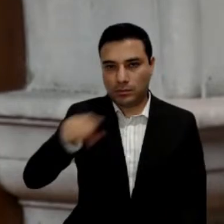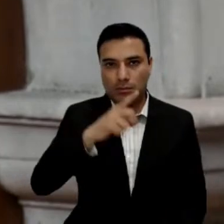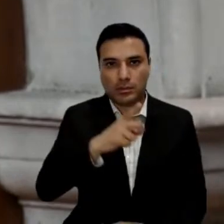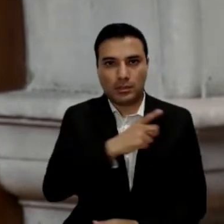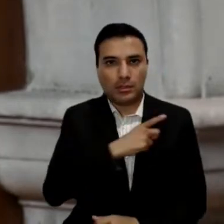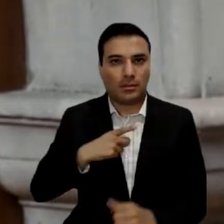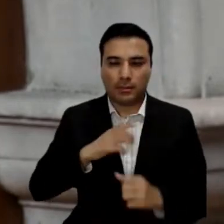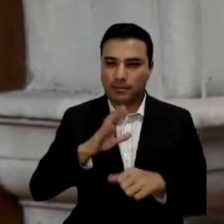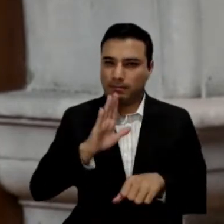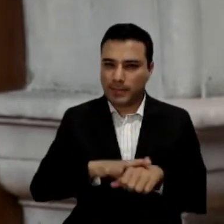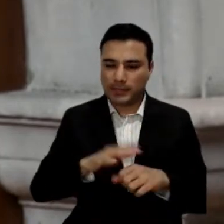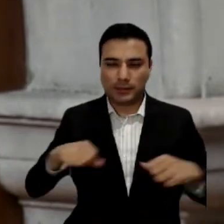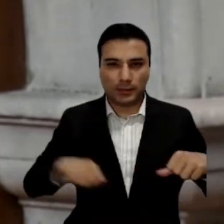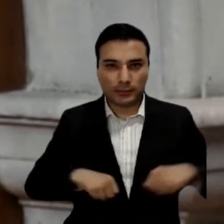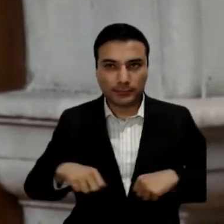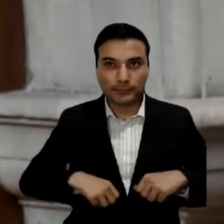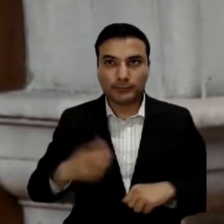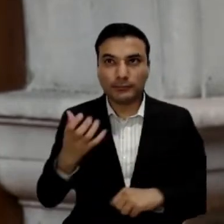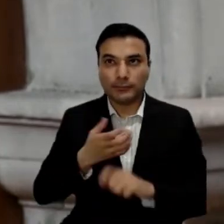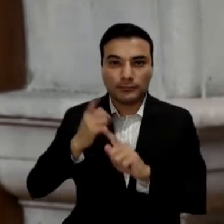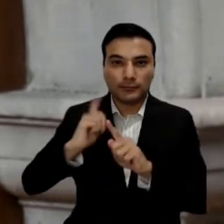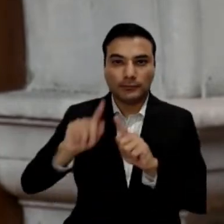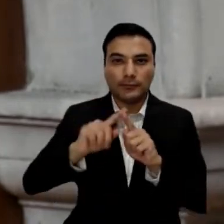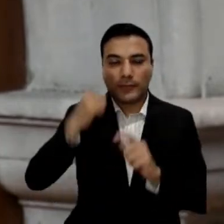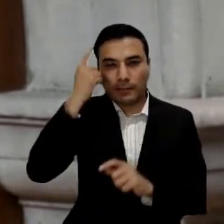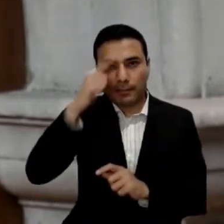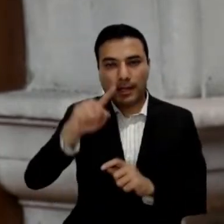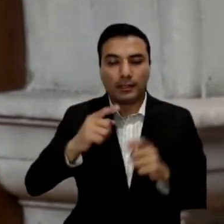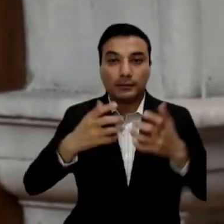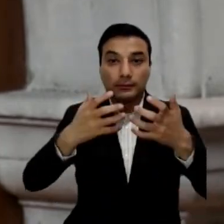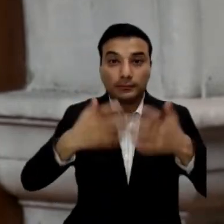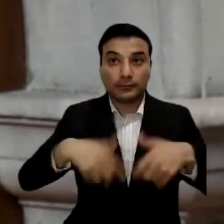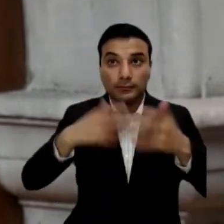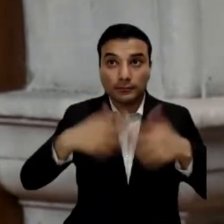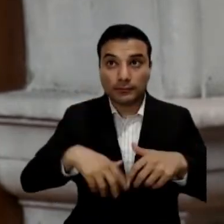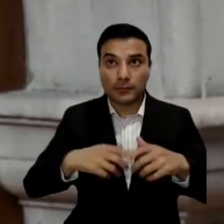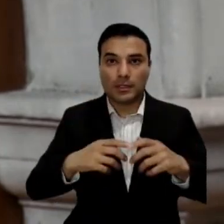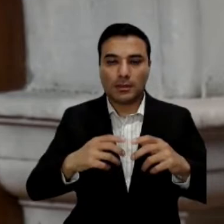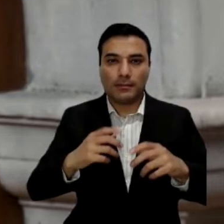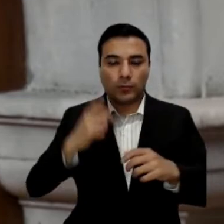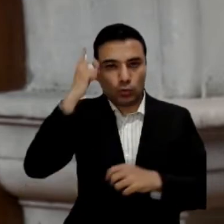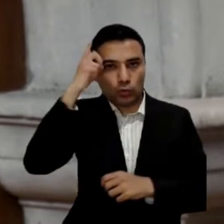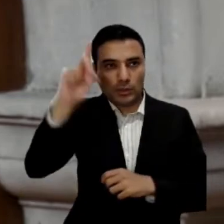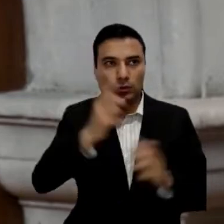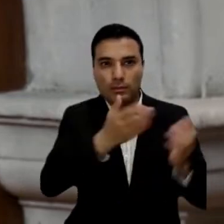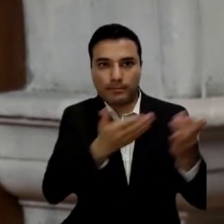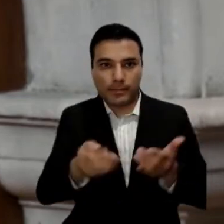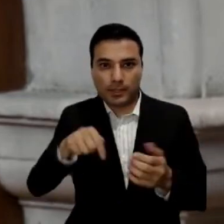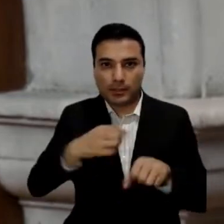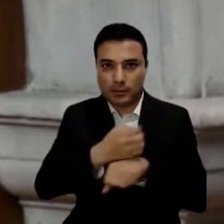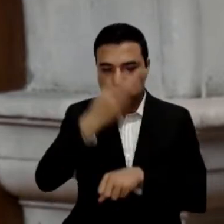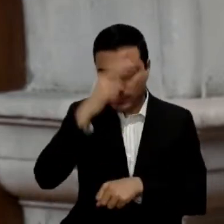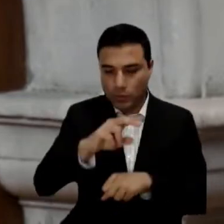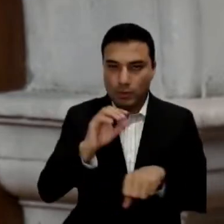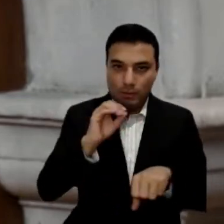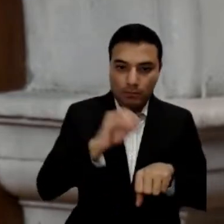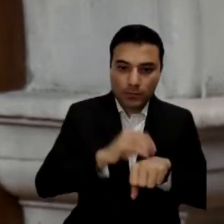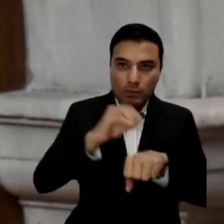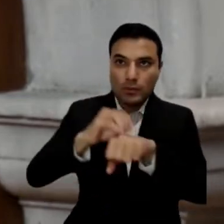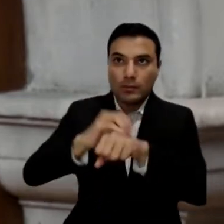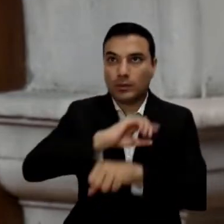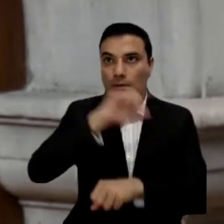el fortalecimiento del entorno empresarial, para atraer mayores inversiones y fomentar el crecimiento